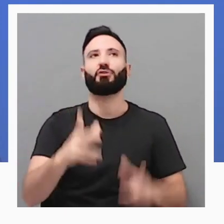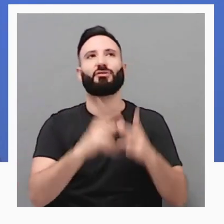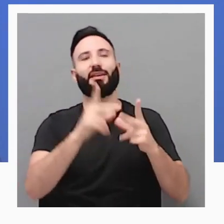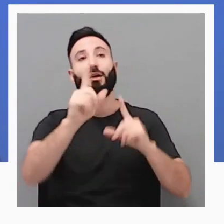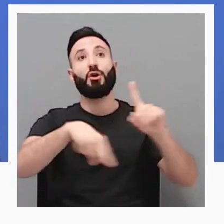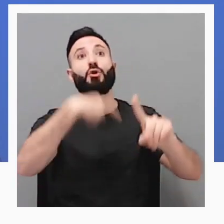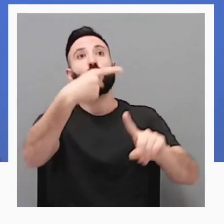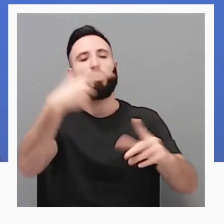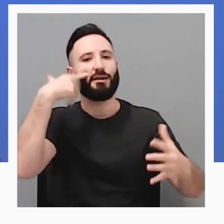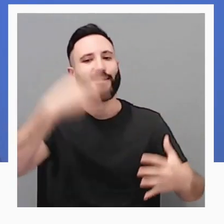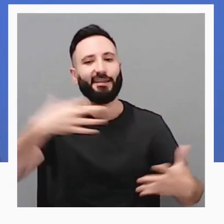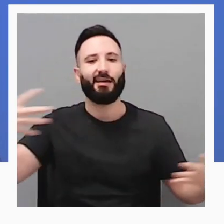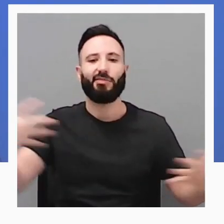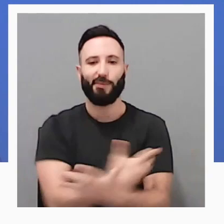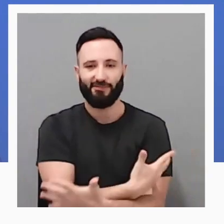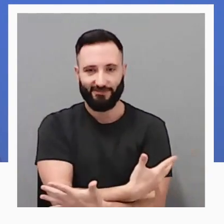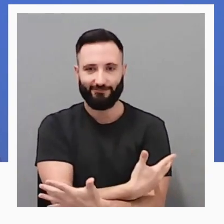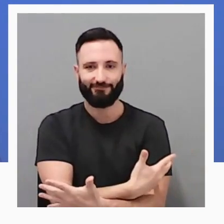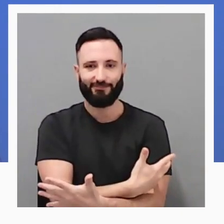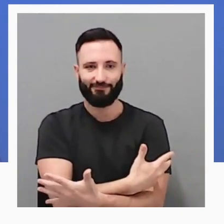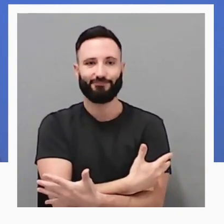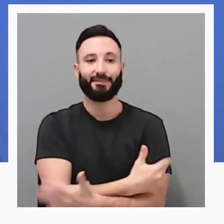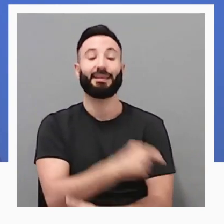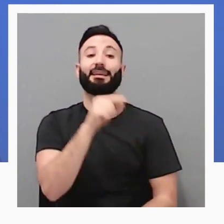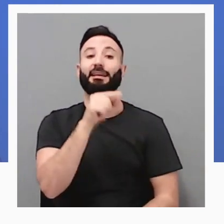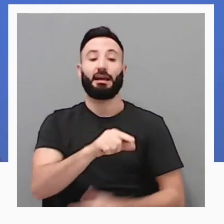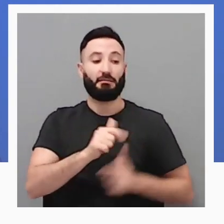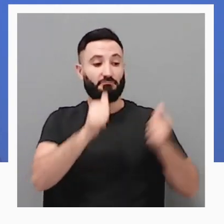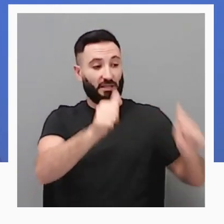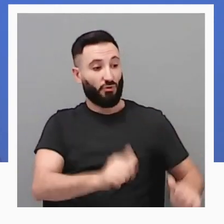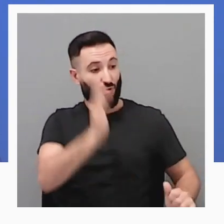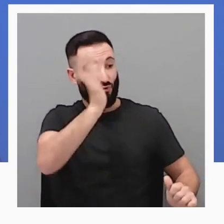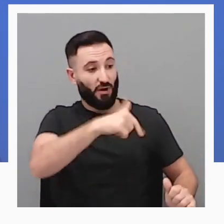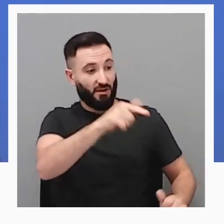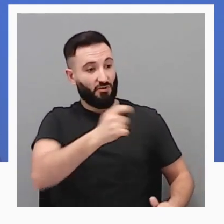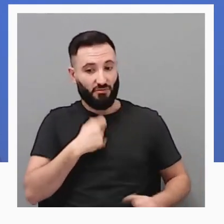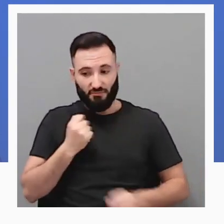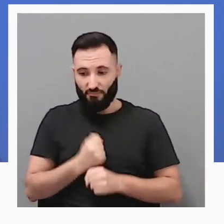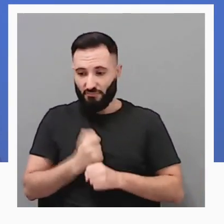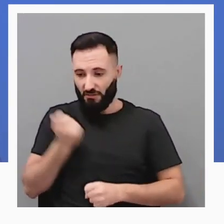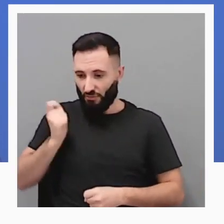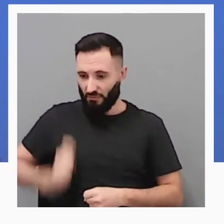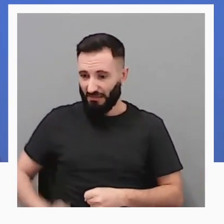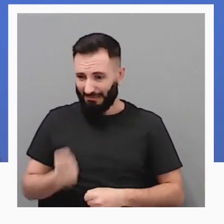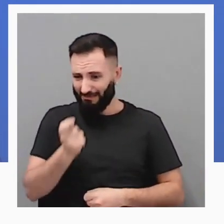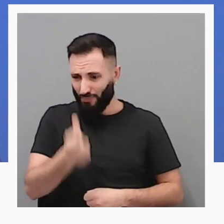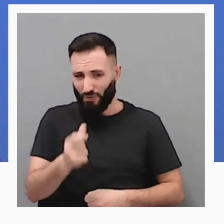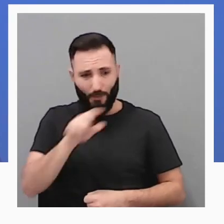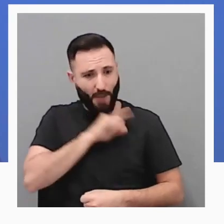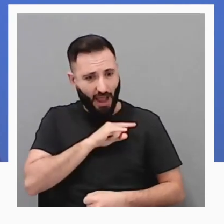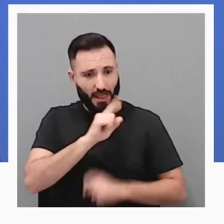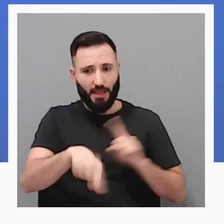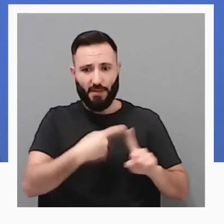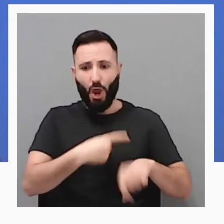con la realidad, que es que aquí no está cualificado, le pagan poco, le pagan mal y trabajan